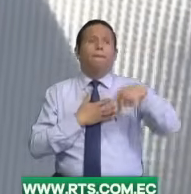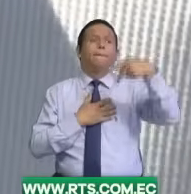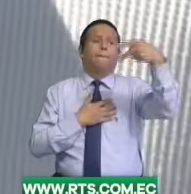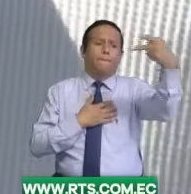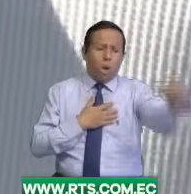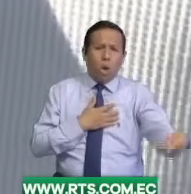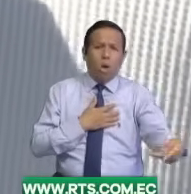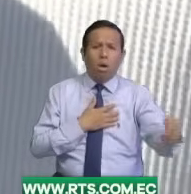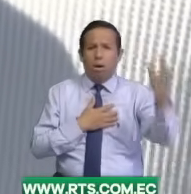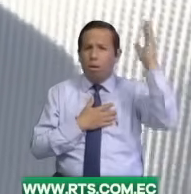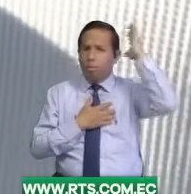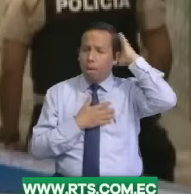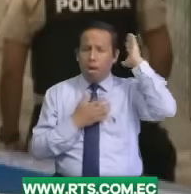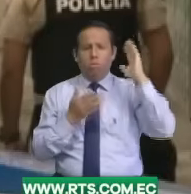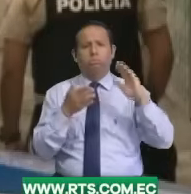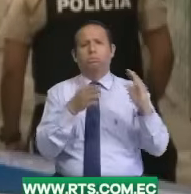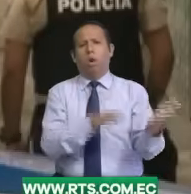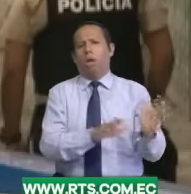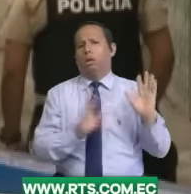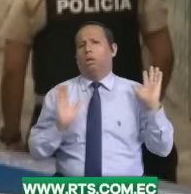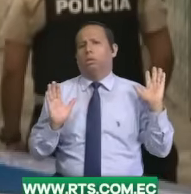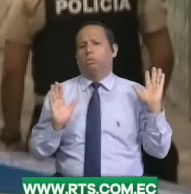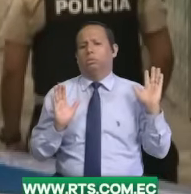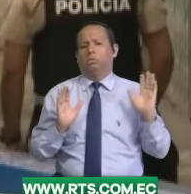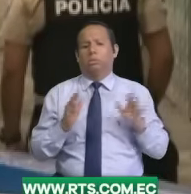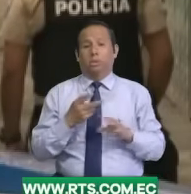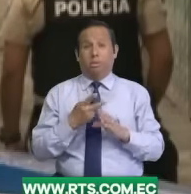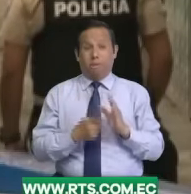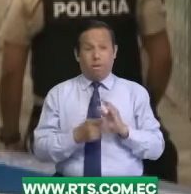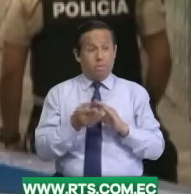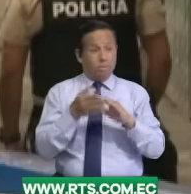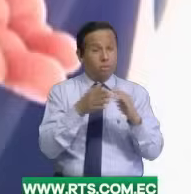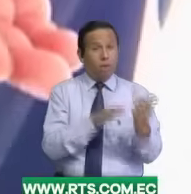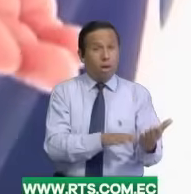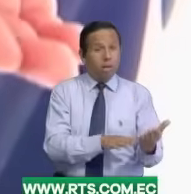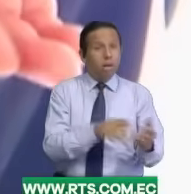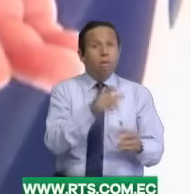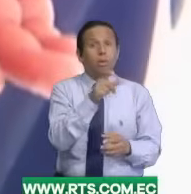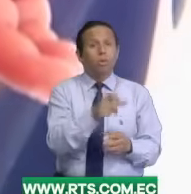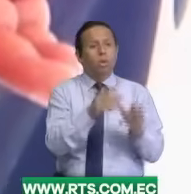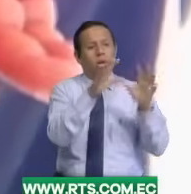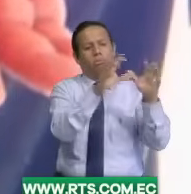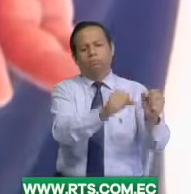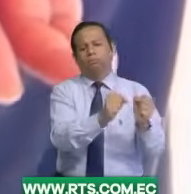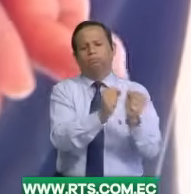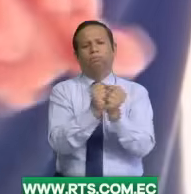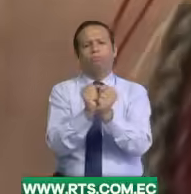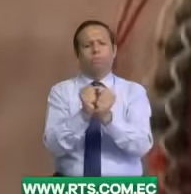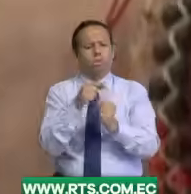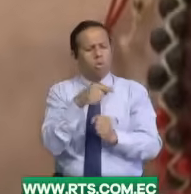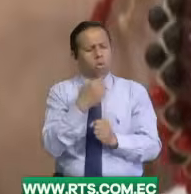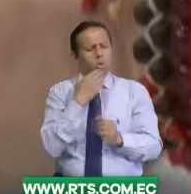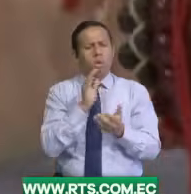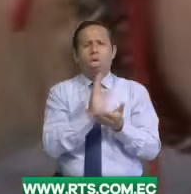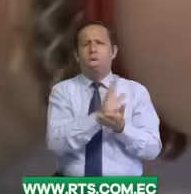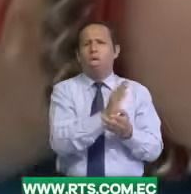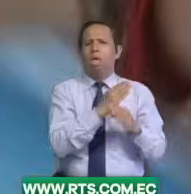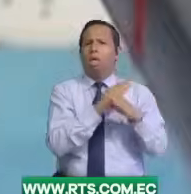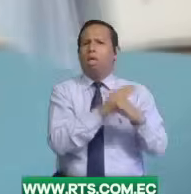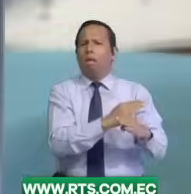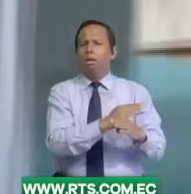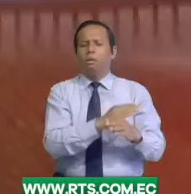muro y perdió la vida. Se consumó una tragedia. Lo llevaron detenido por haberse defendido. Recibió